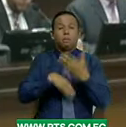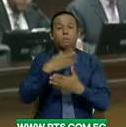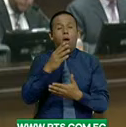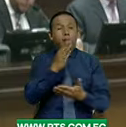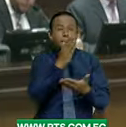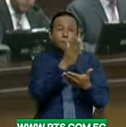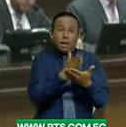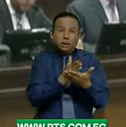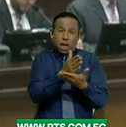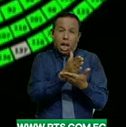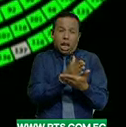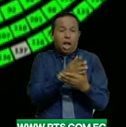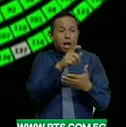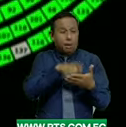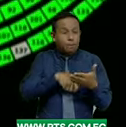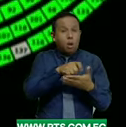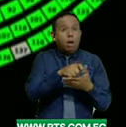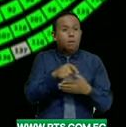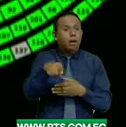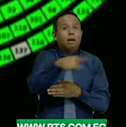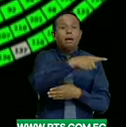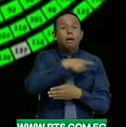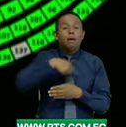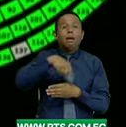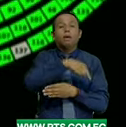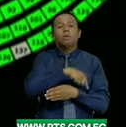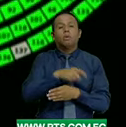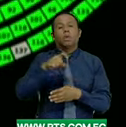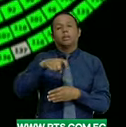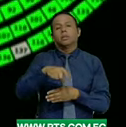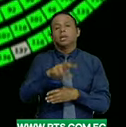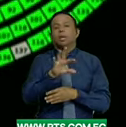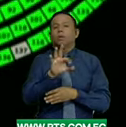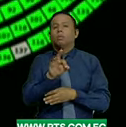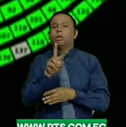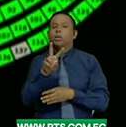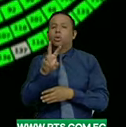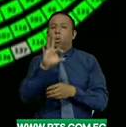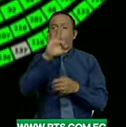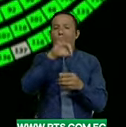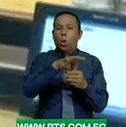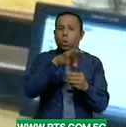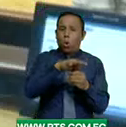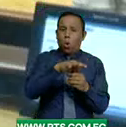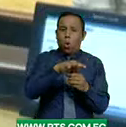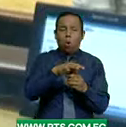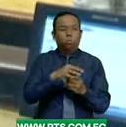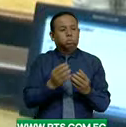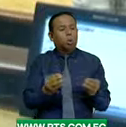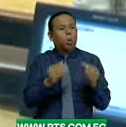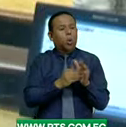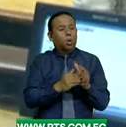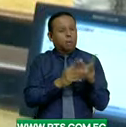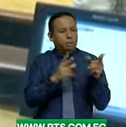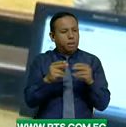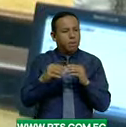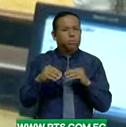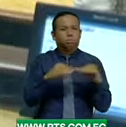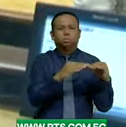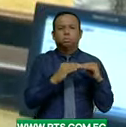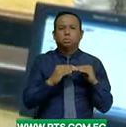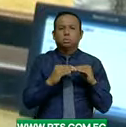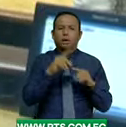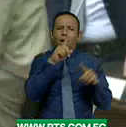legisladores necesitarán 92 votos para ratificar lo actuado por el Pleno. Una cifra que, según algunos,